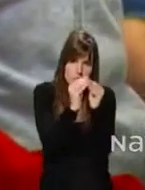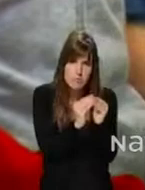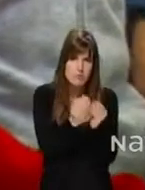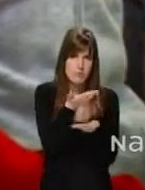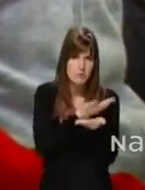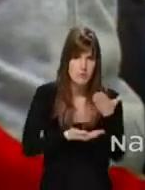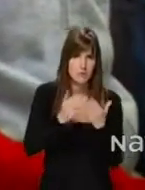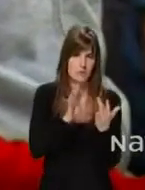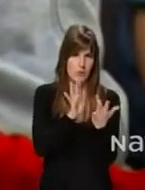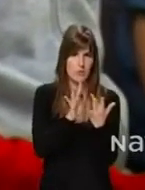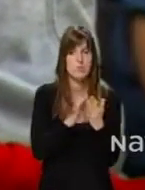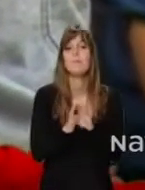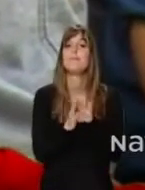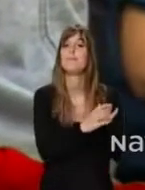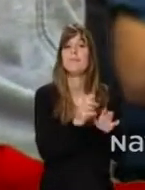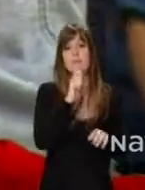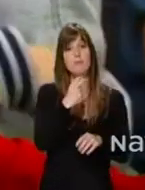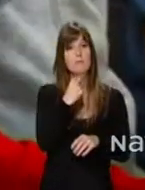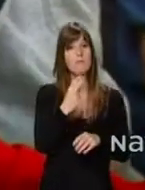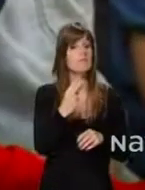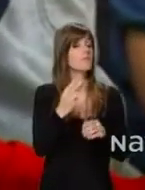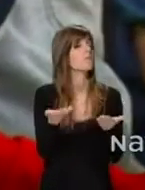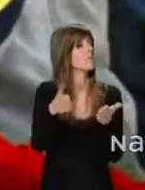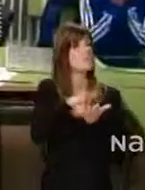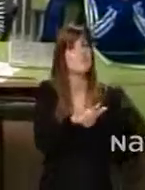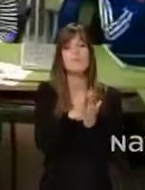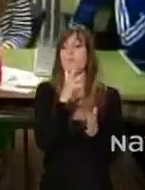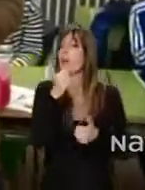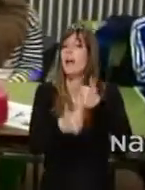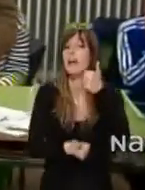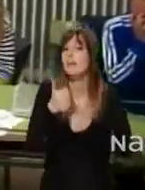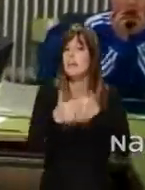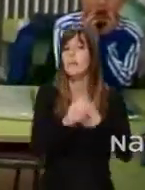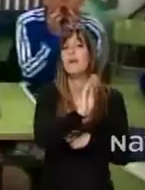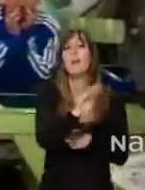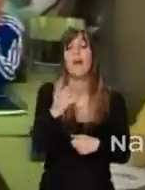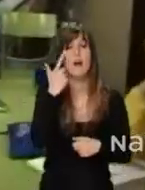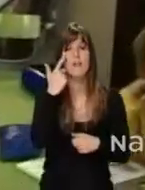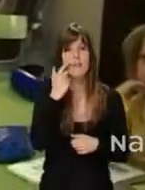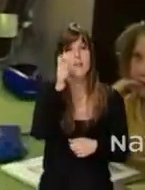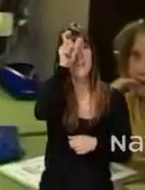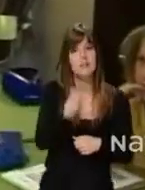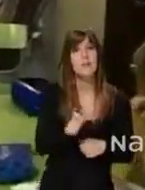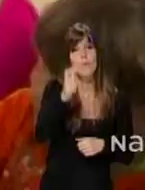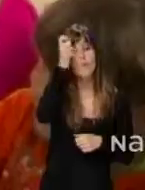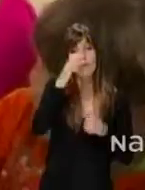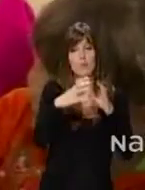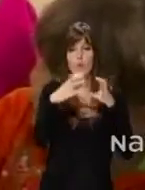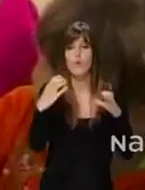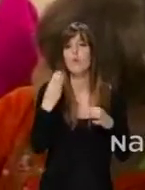chicos, cerrar los cuadernos porque ahora hay examen. ¿Cómo se les conoce a los vecinos de